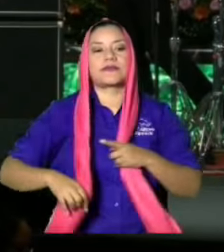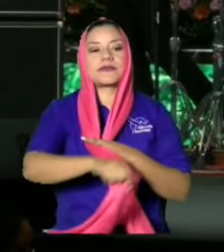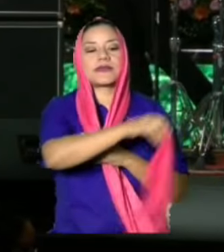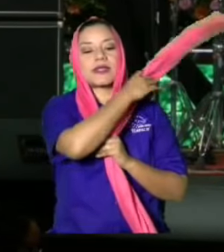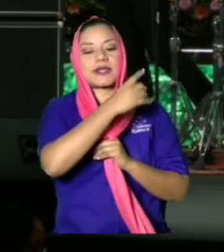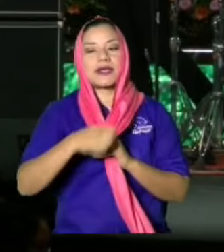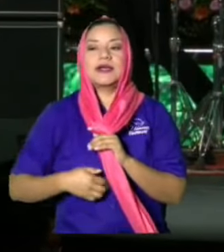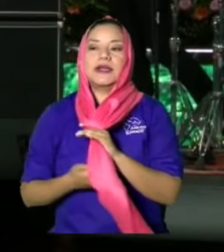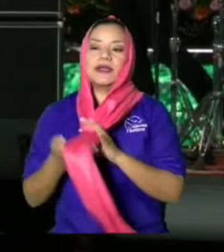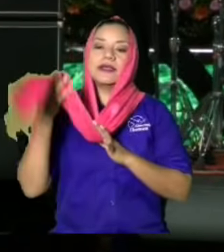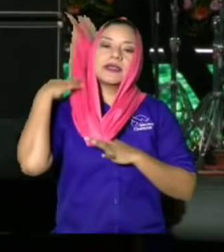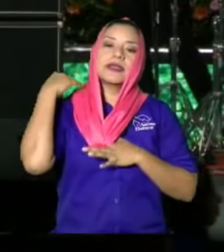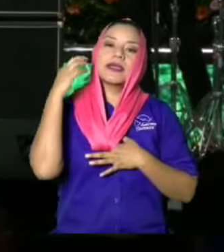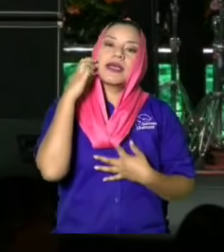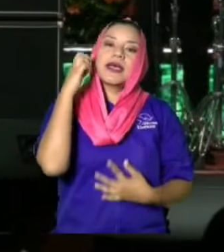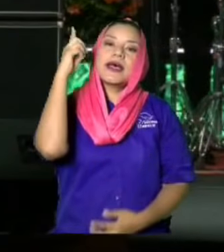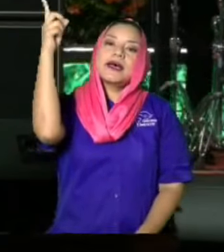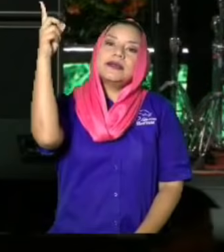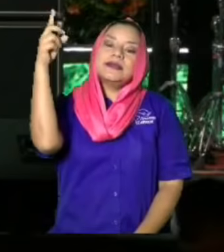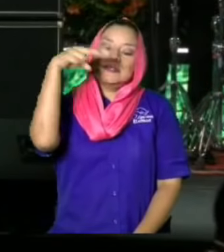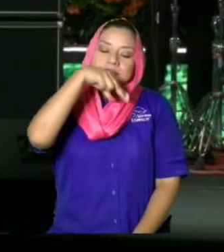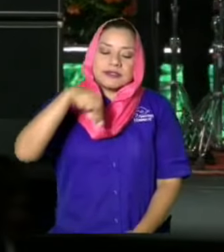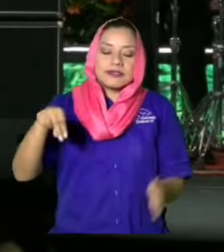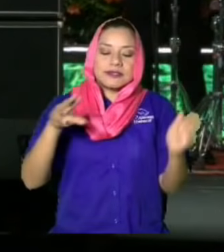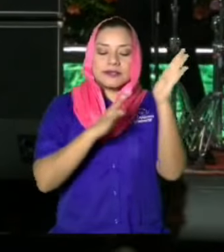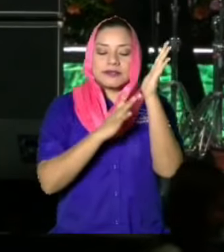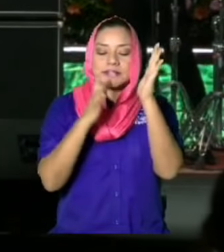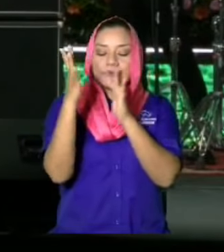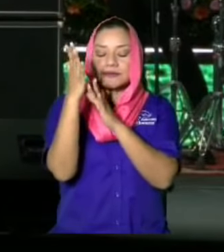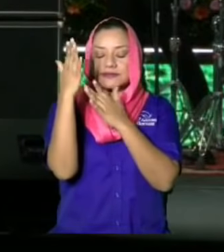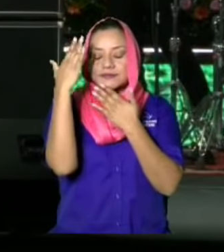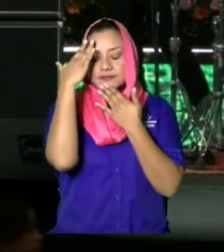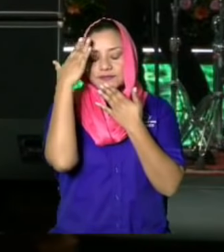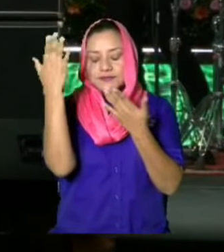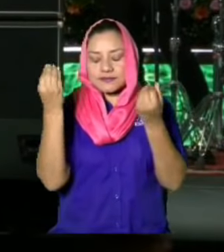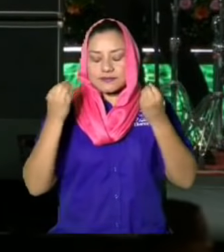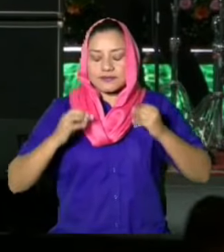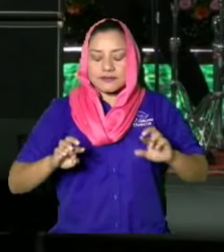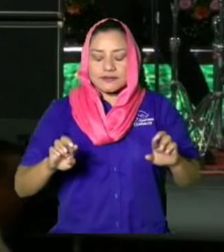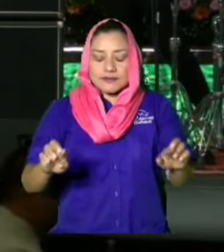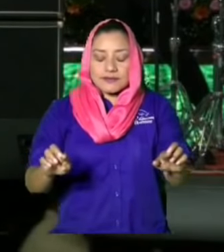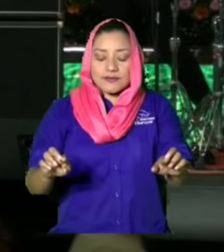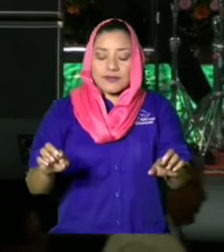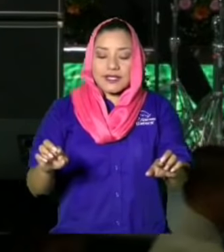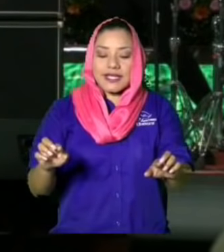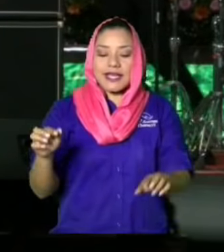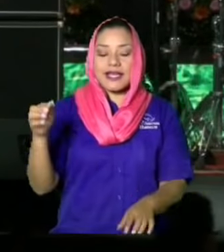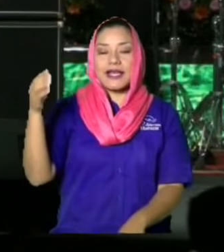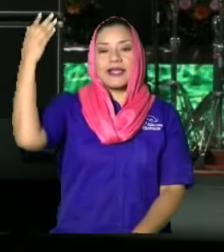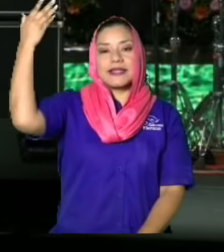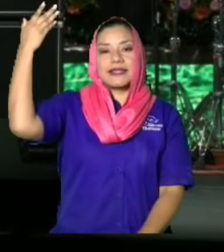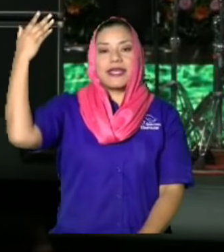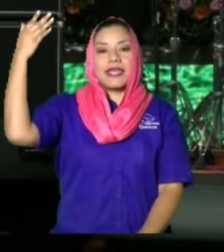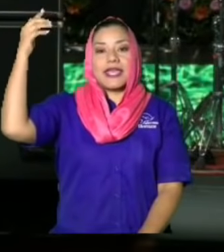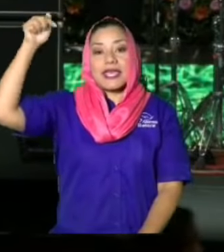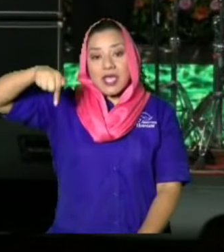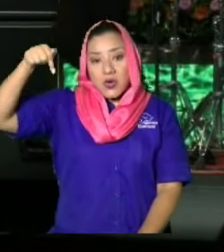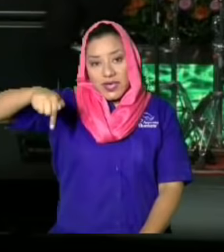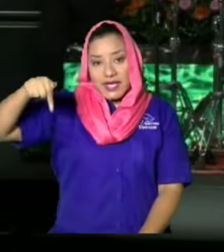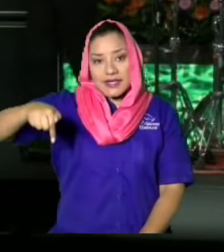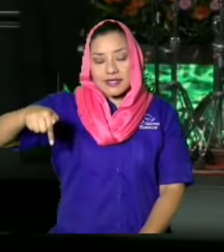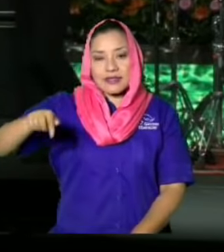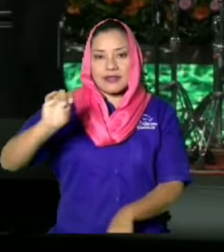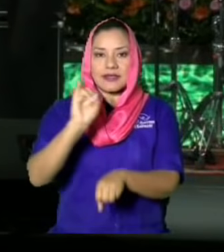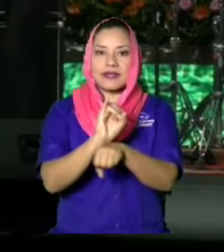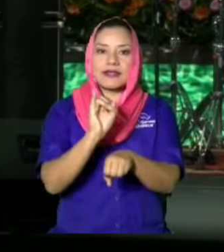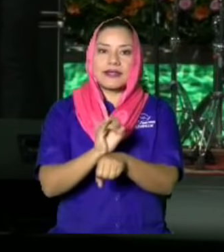en el nombre poderoso de Jesús, te agradecemos el privilegio y la oportunidad, Padre amado, de poder estar acá en tu casa, Señor. Se